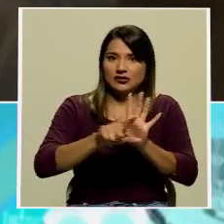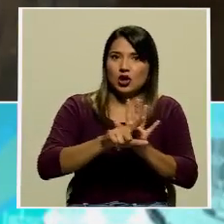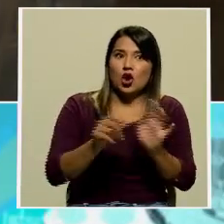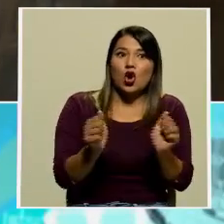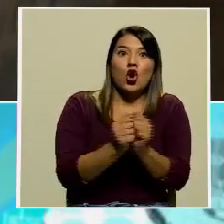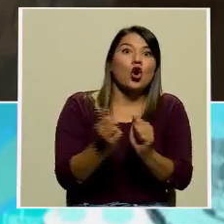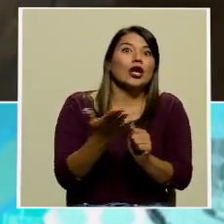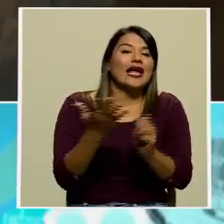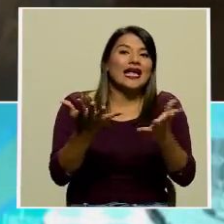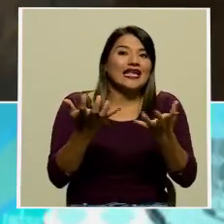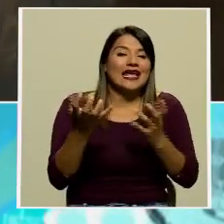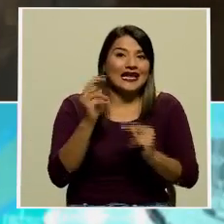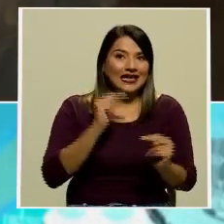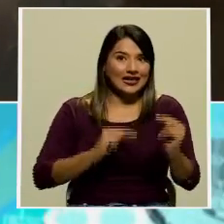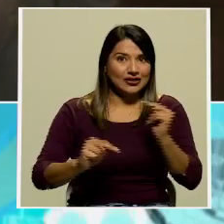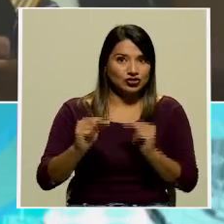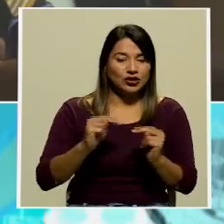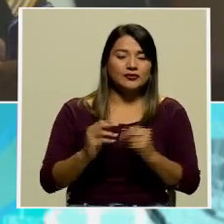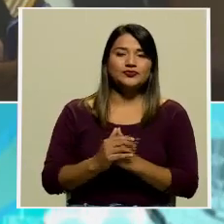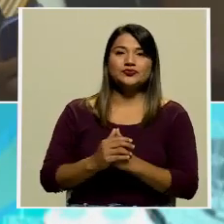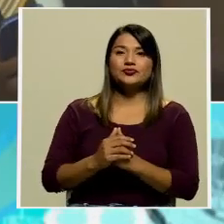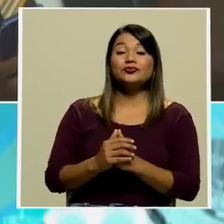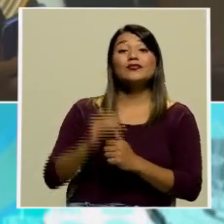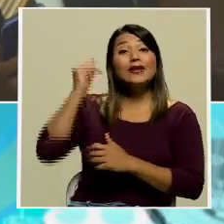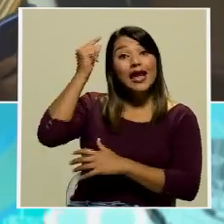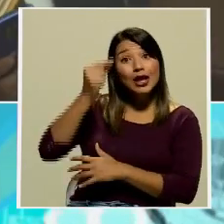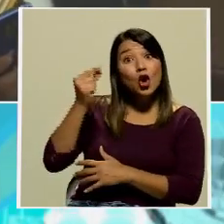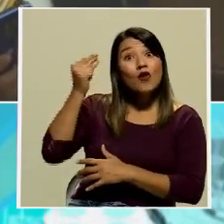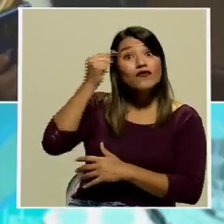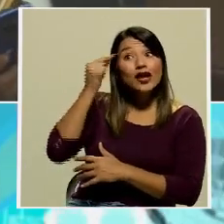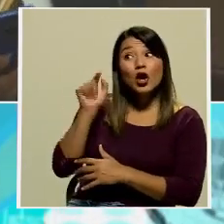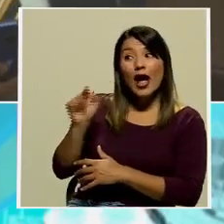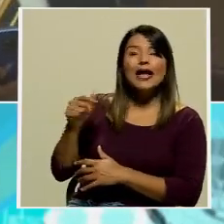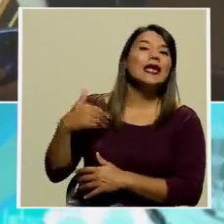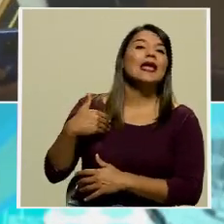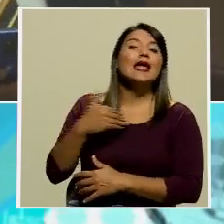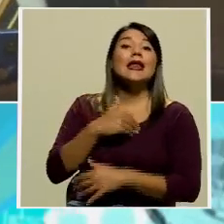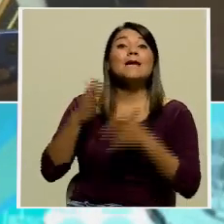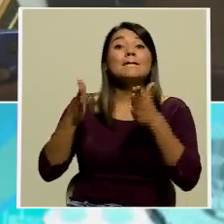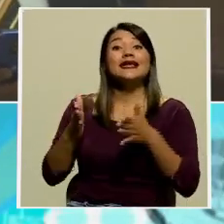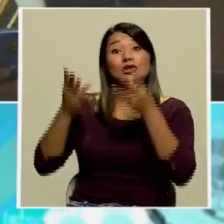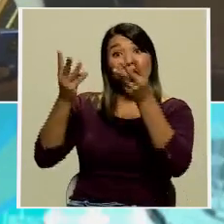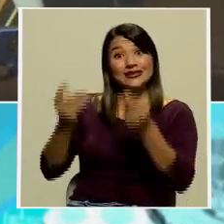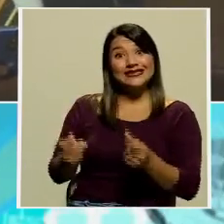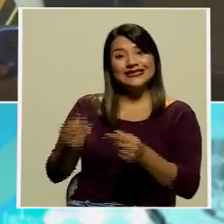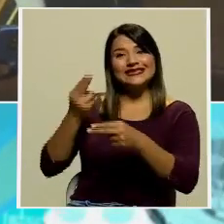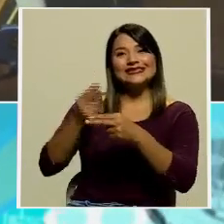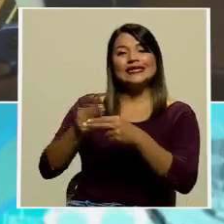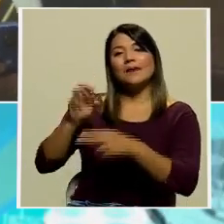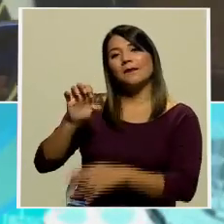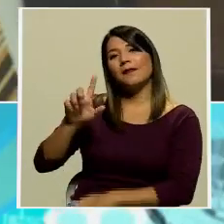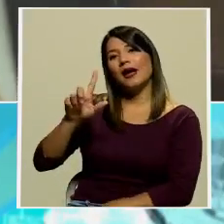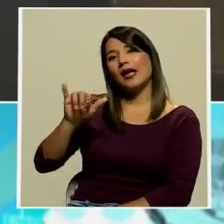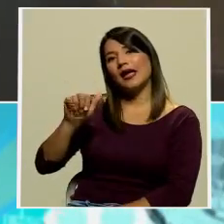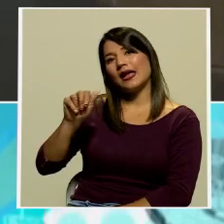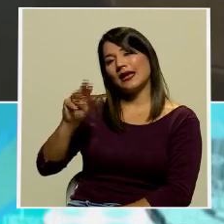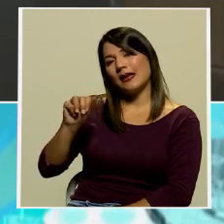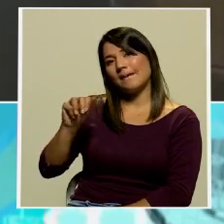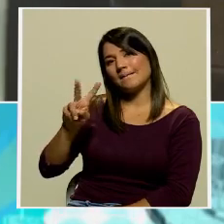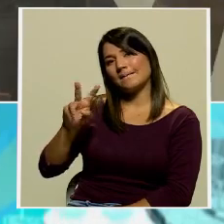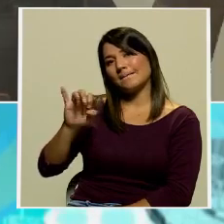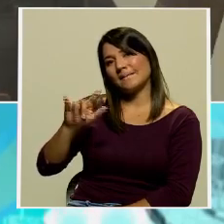fondo. Desde el gobierno también el ministro de Hacienda, Adrián Villegas, quien estuvo pues hoy todo el día acá en